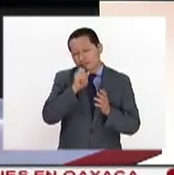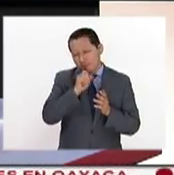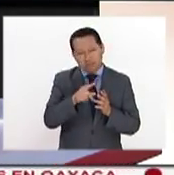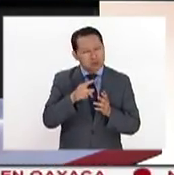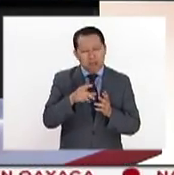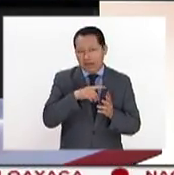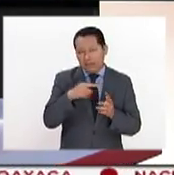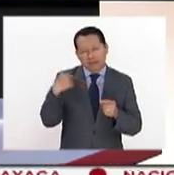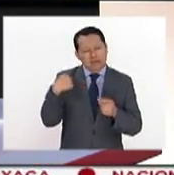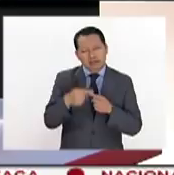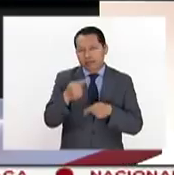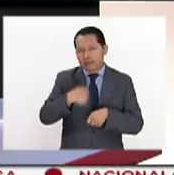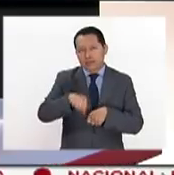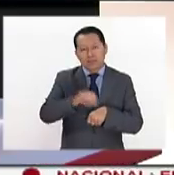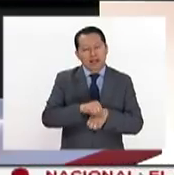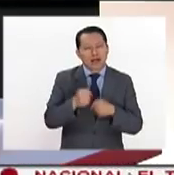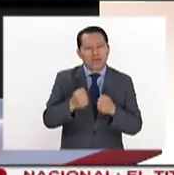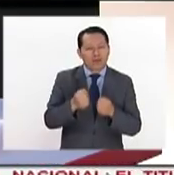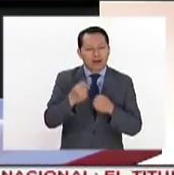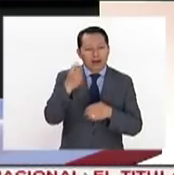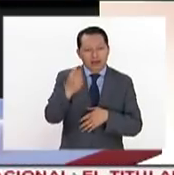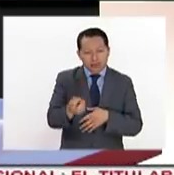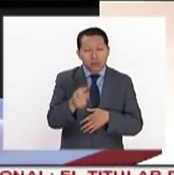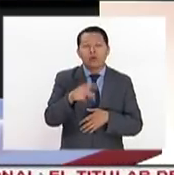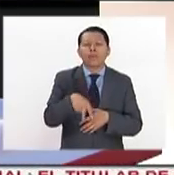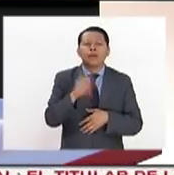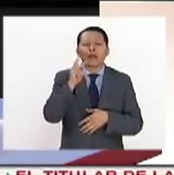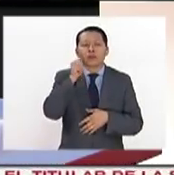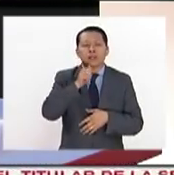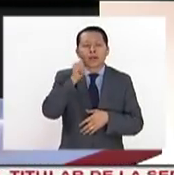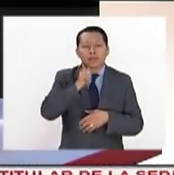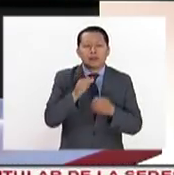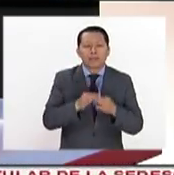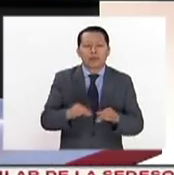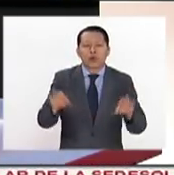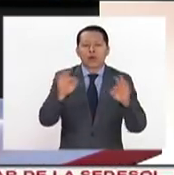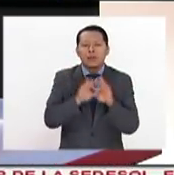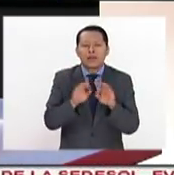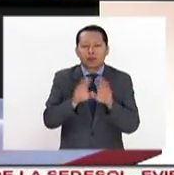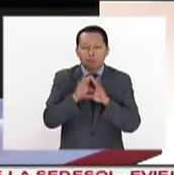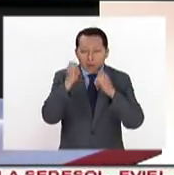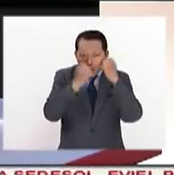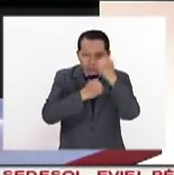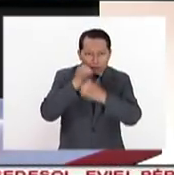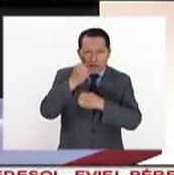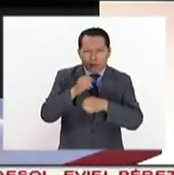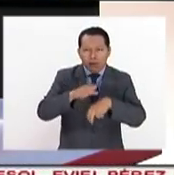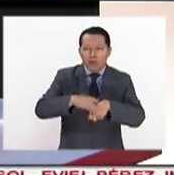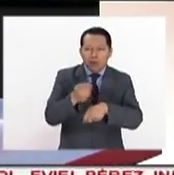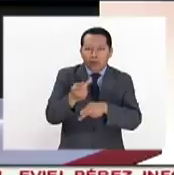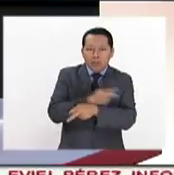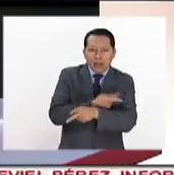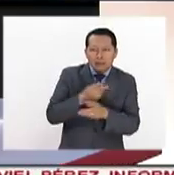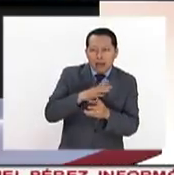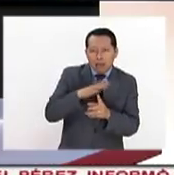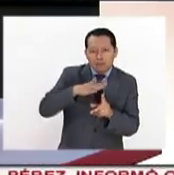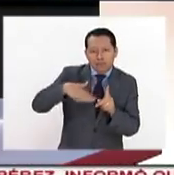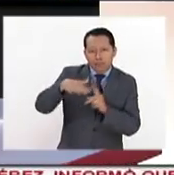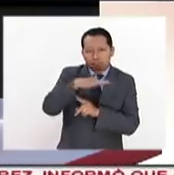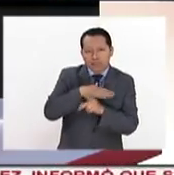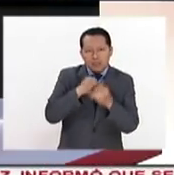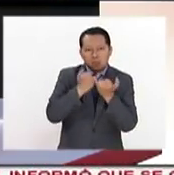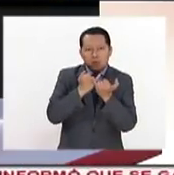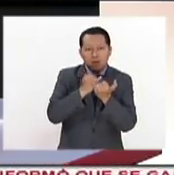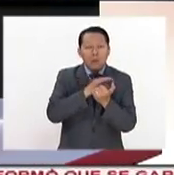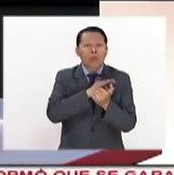una semana intensa en este sentido, pero siempre vale la pena analizar las circunstancias que nos rodean al respecto y